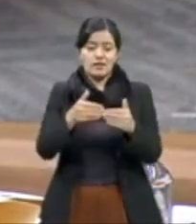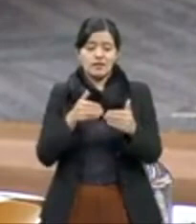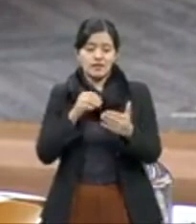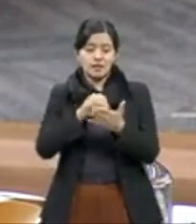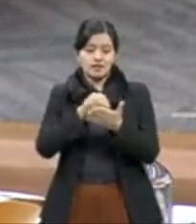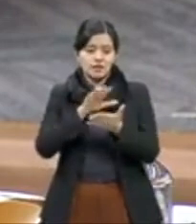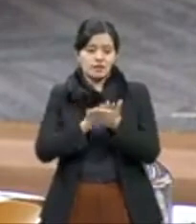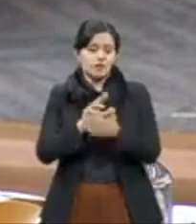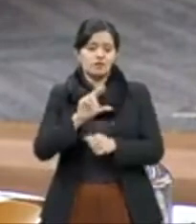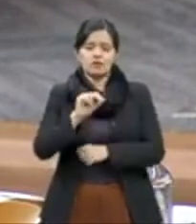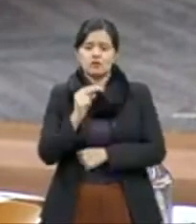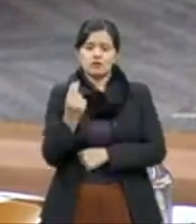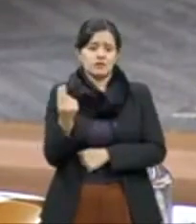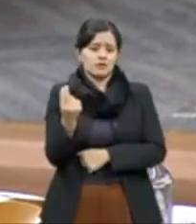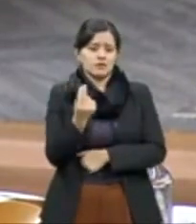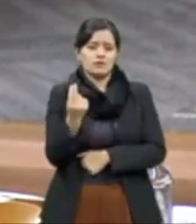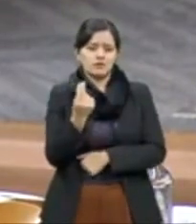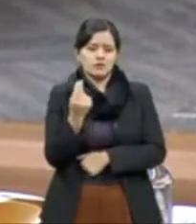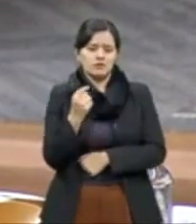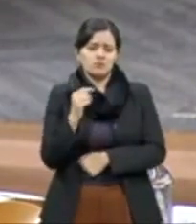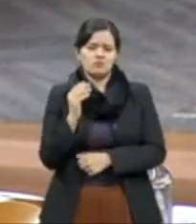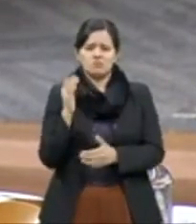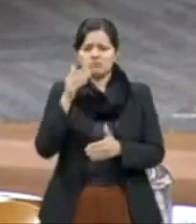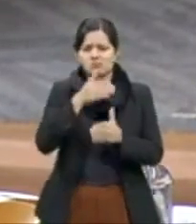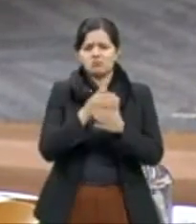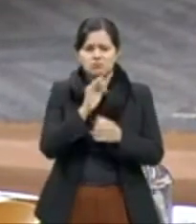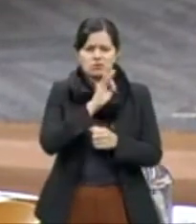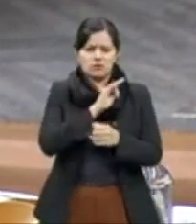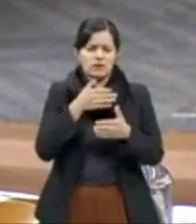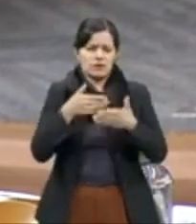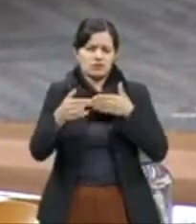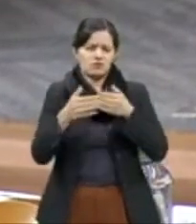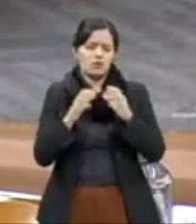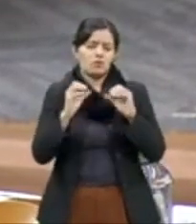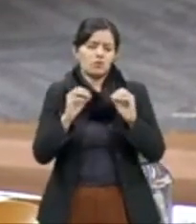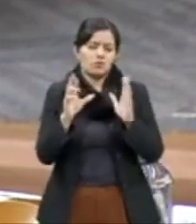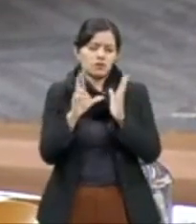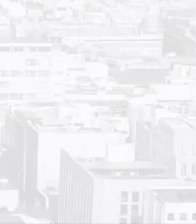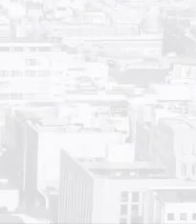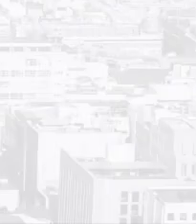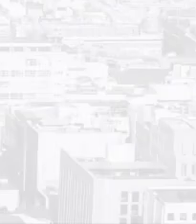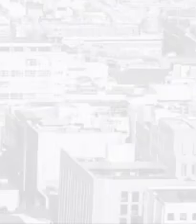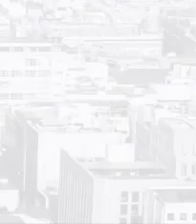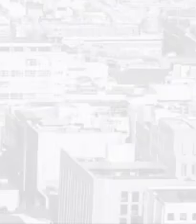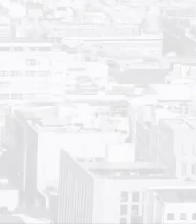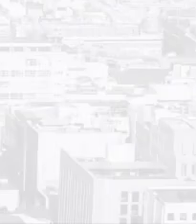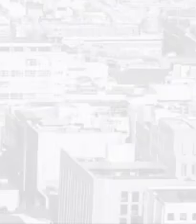cita para hacer los trámites correspondientes de actualización o de credencialización.